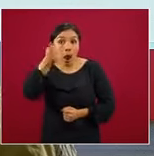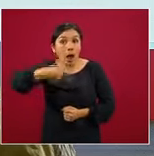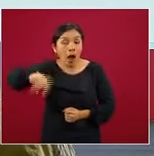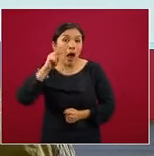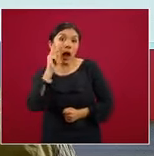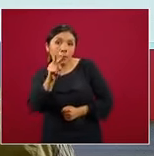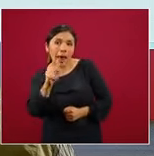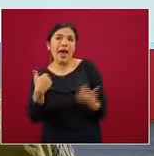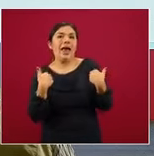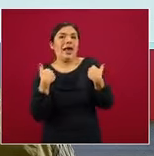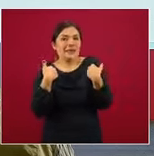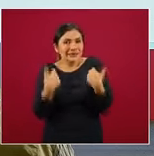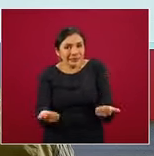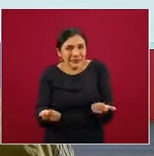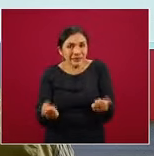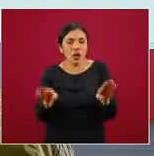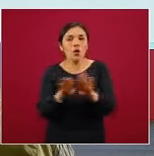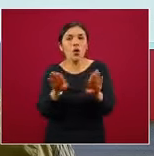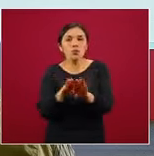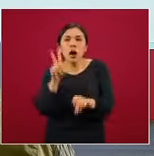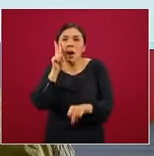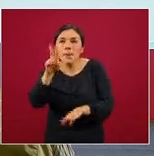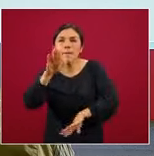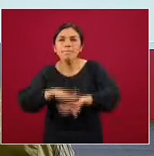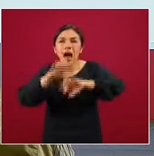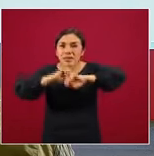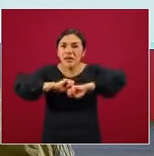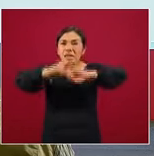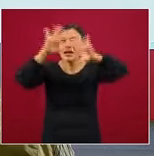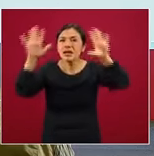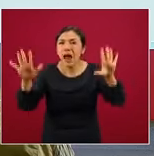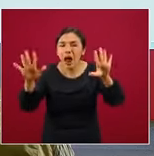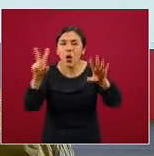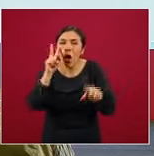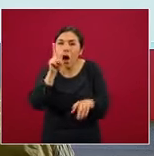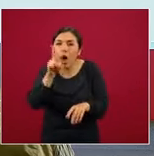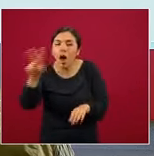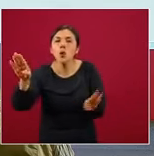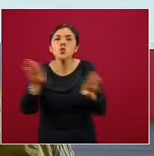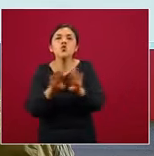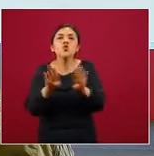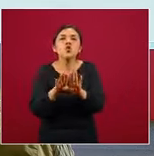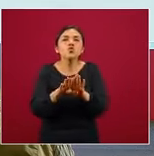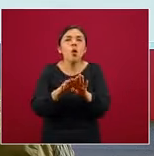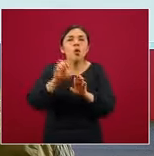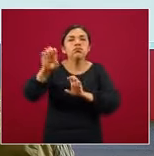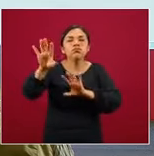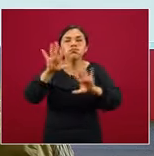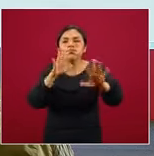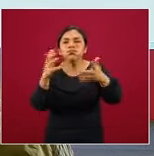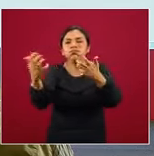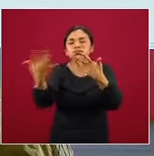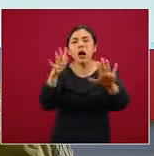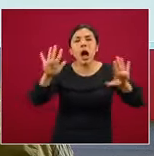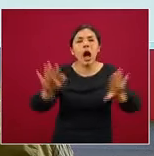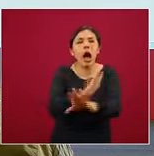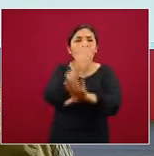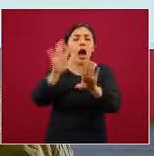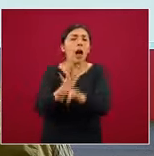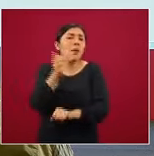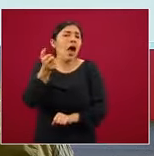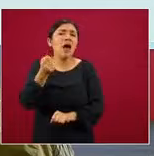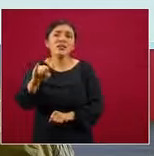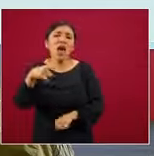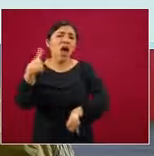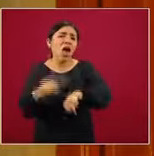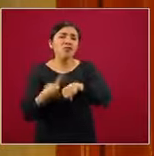ayude a la población a visualizar de manera más clara esta dinámica, este movimiento, este cambio continuo de la